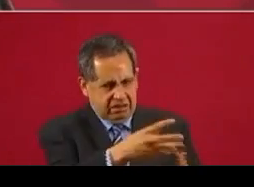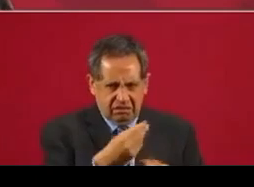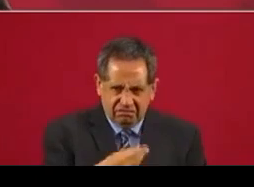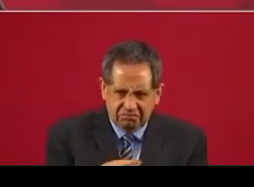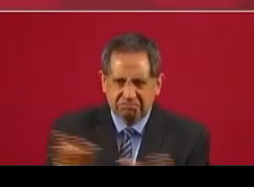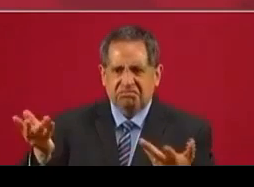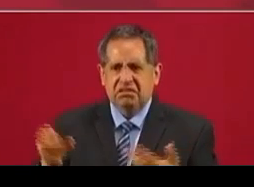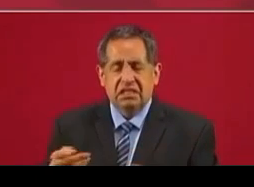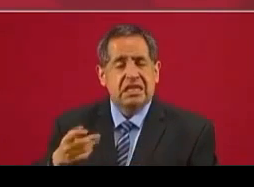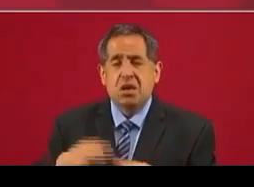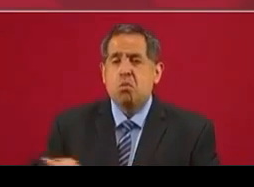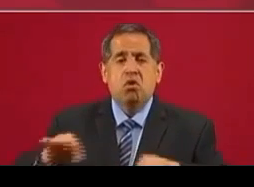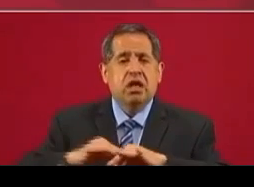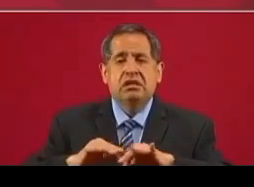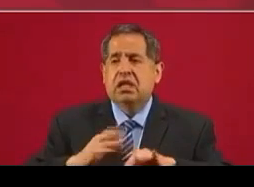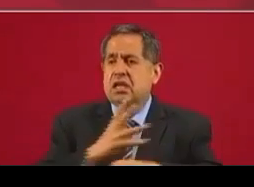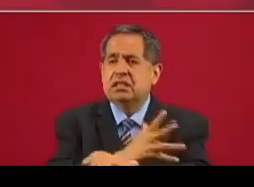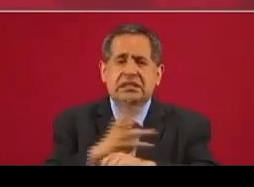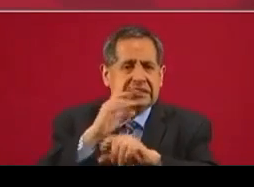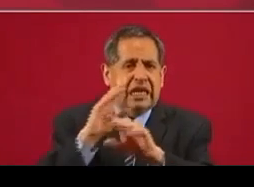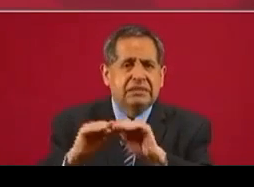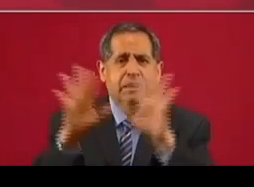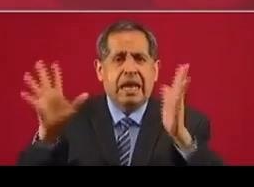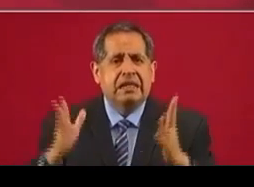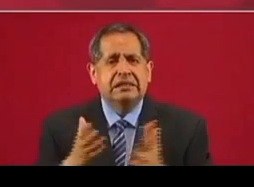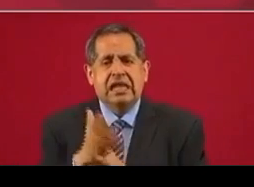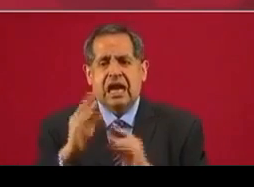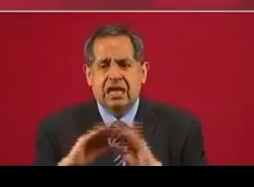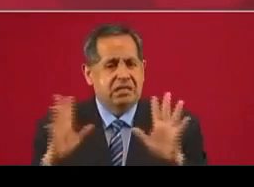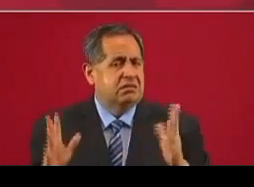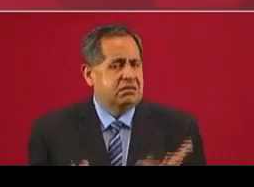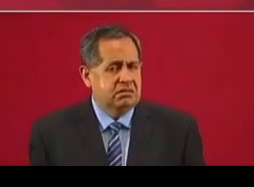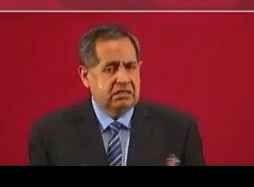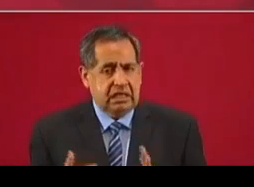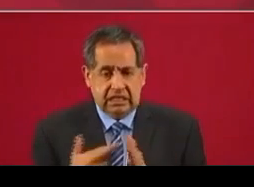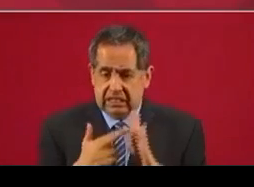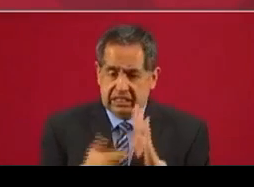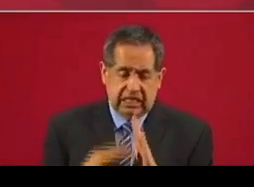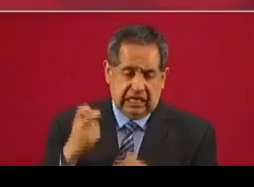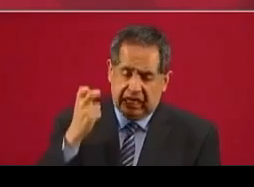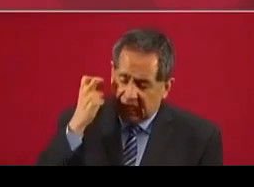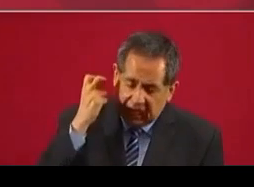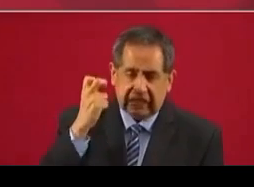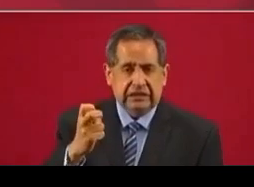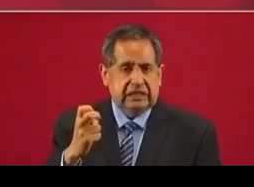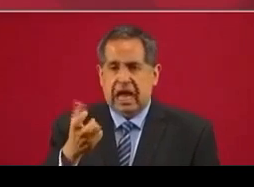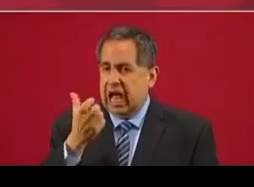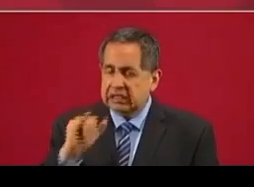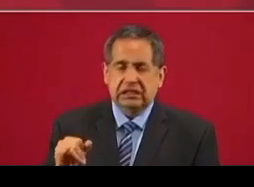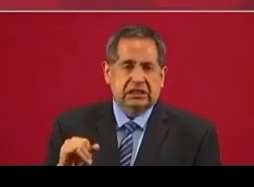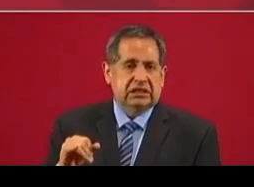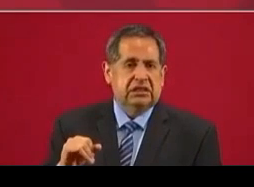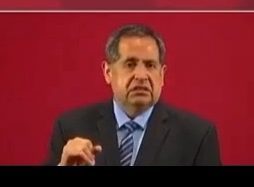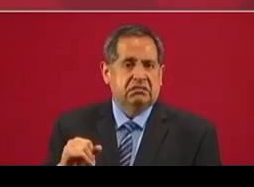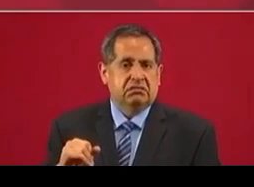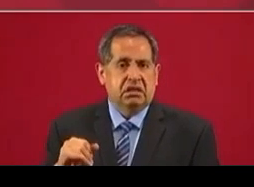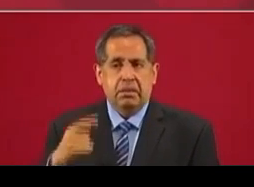transparencia completa qué es una regla de oro de la democracia